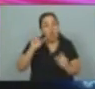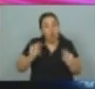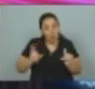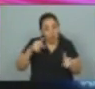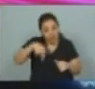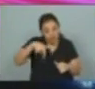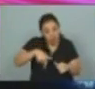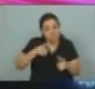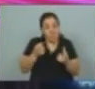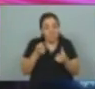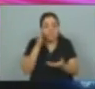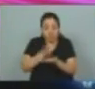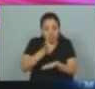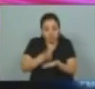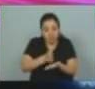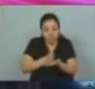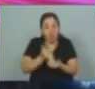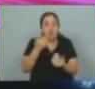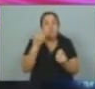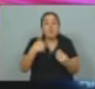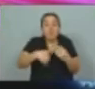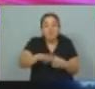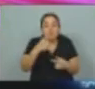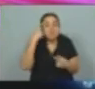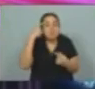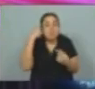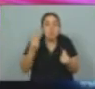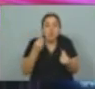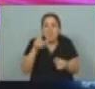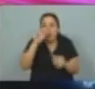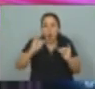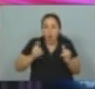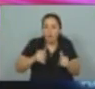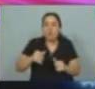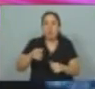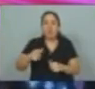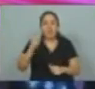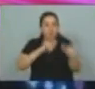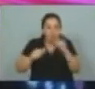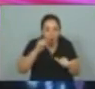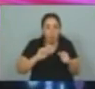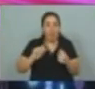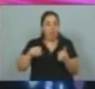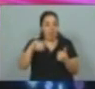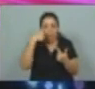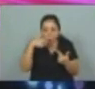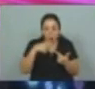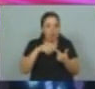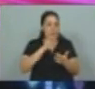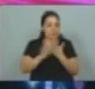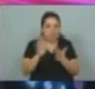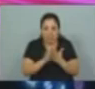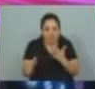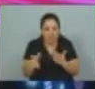necesitan límites, porque después nos preguntamos por qué se drogan, por qué se escapan, por qué son alcohólicos. Y eso es así de